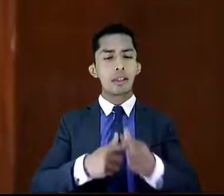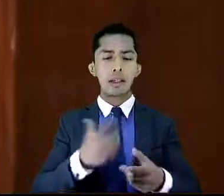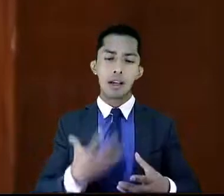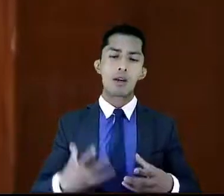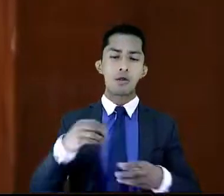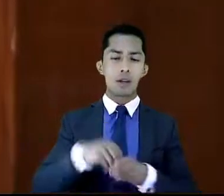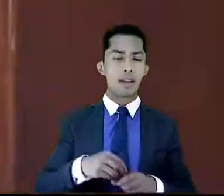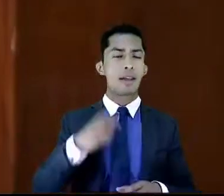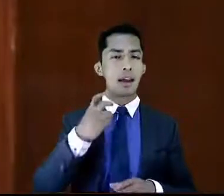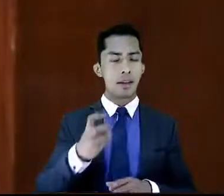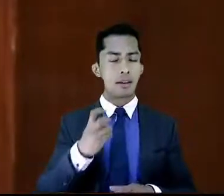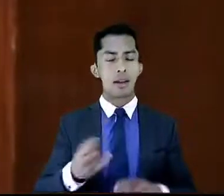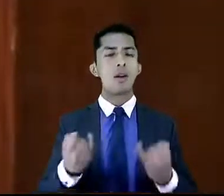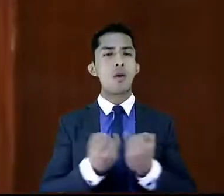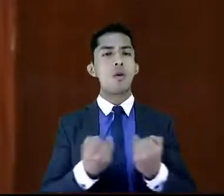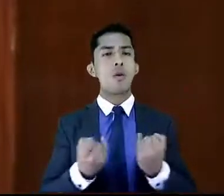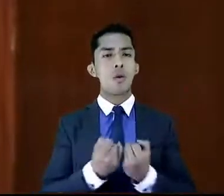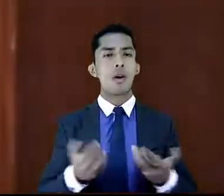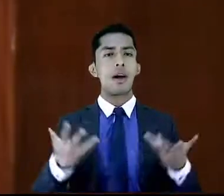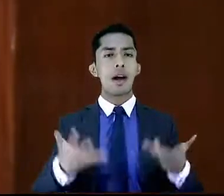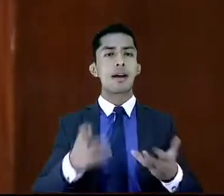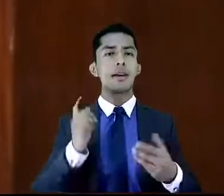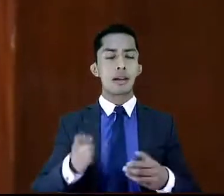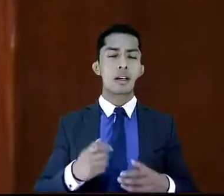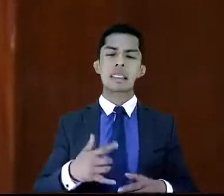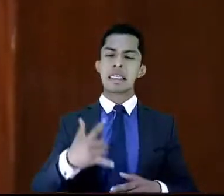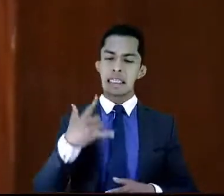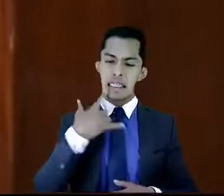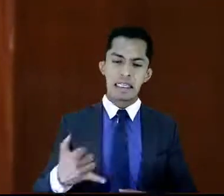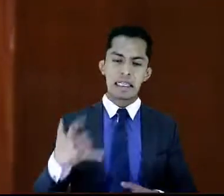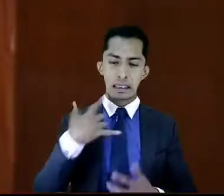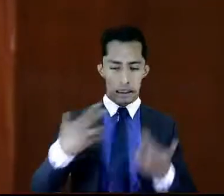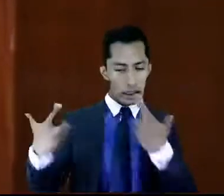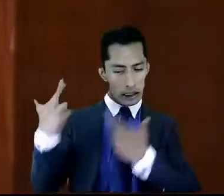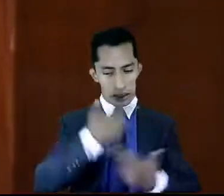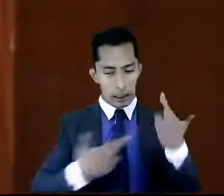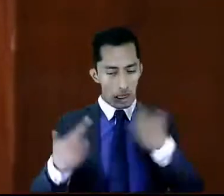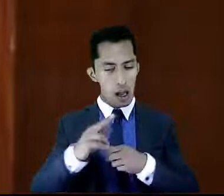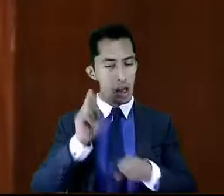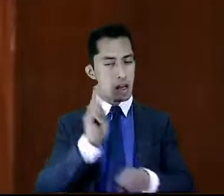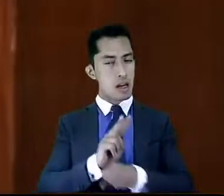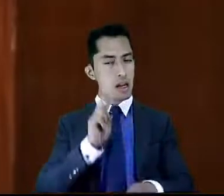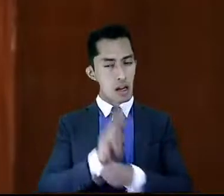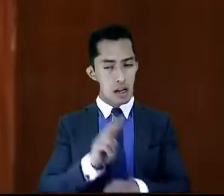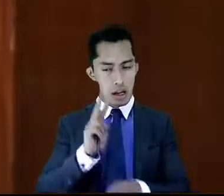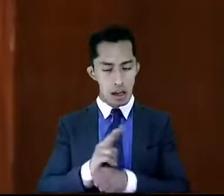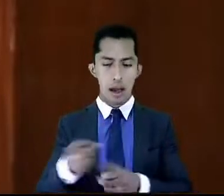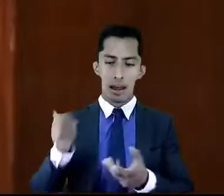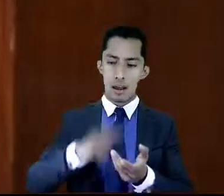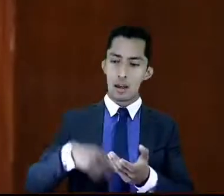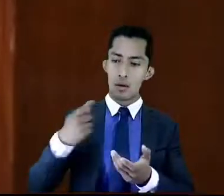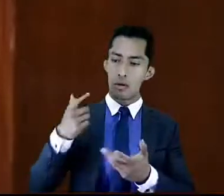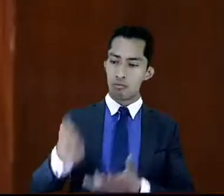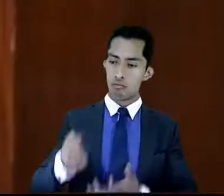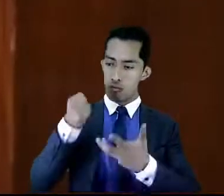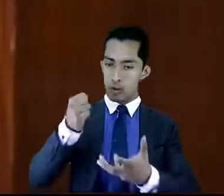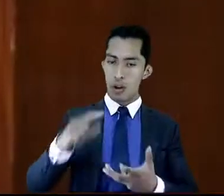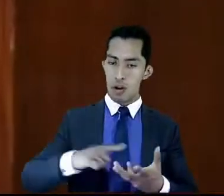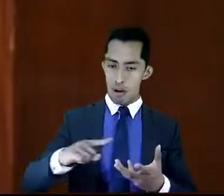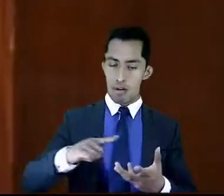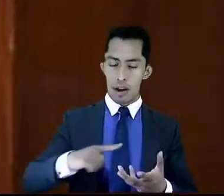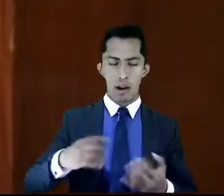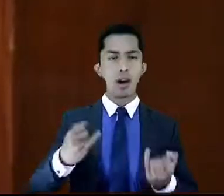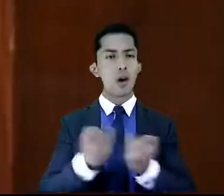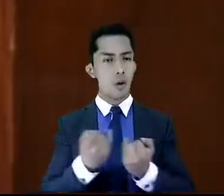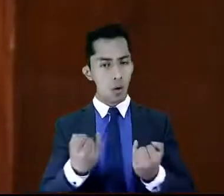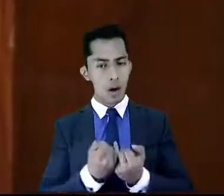Realizaremos una rigurosa y eficaz supervisión de la cuenta pública y vigilaremos que los recursos se apliquen